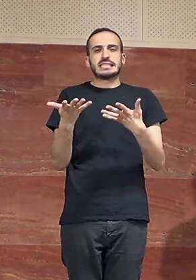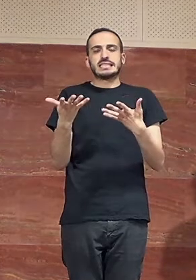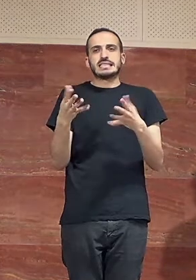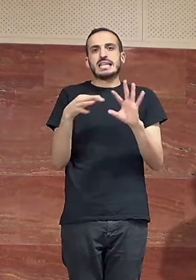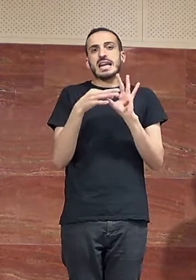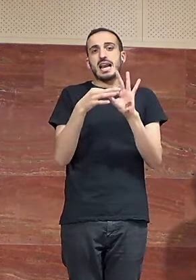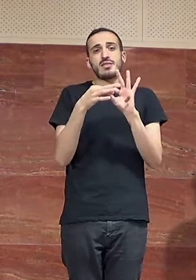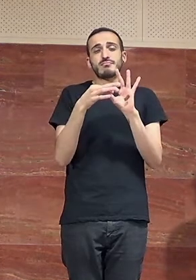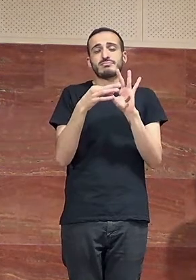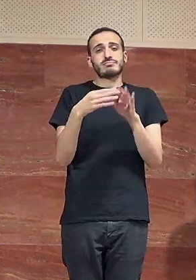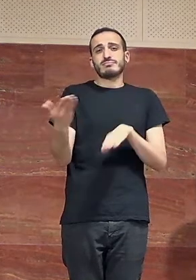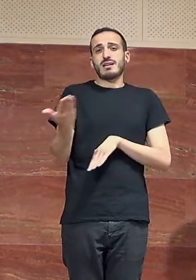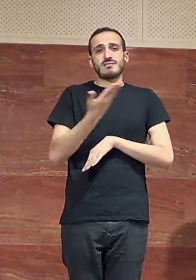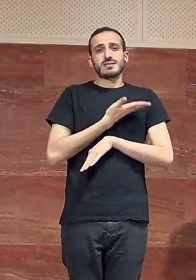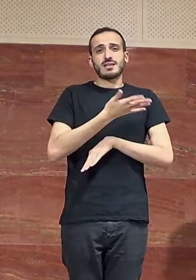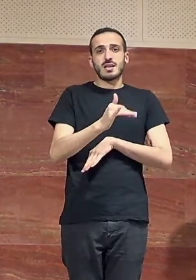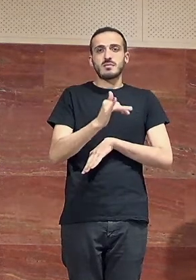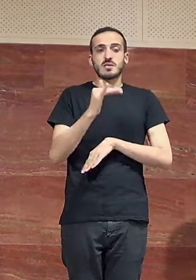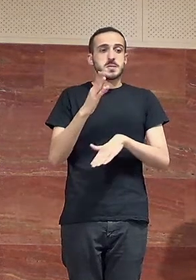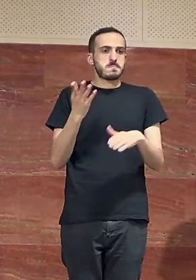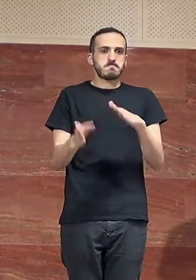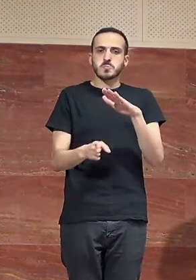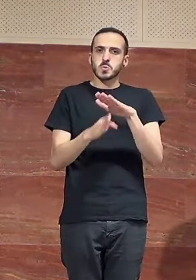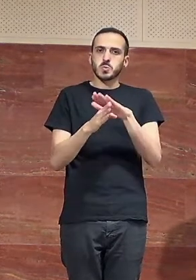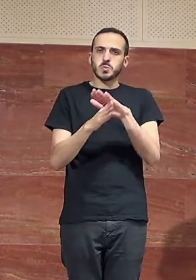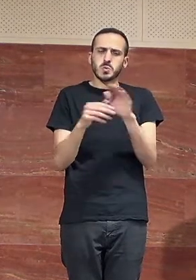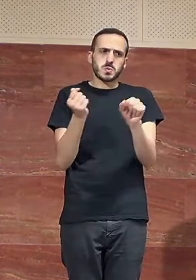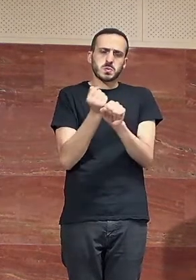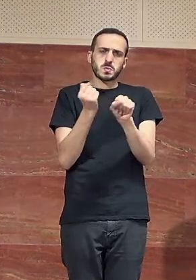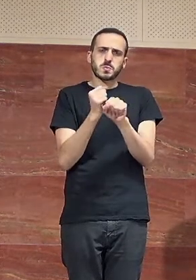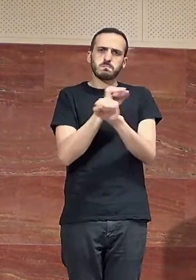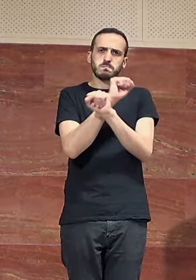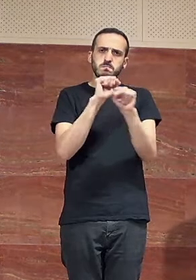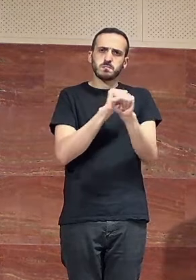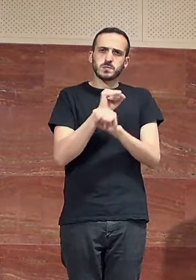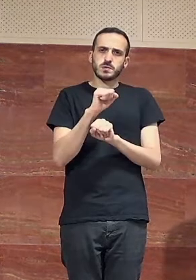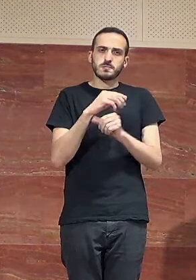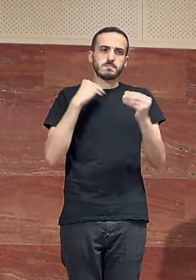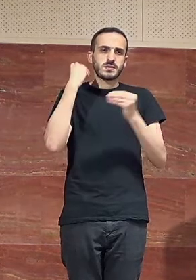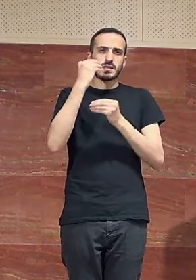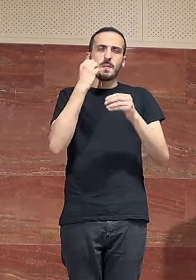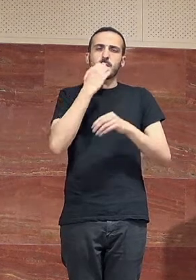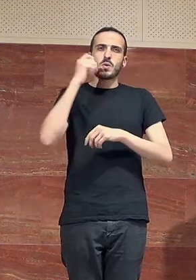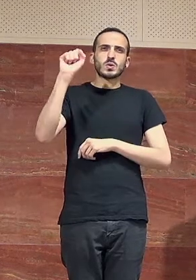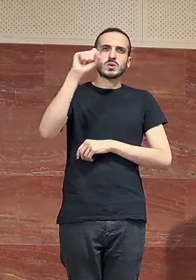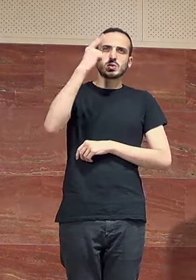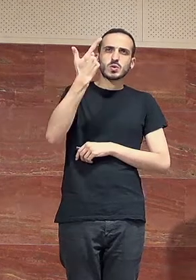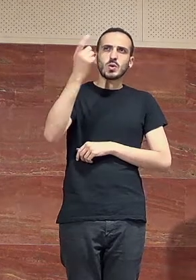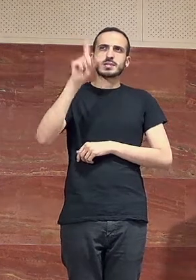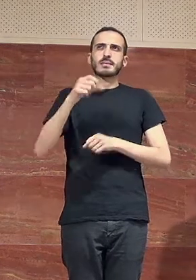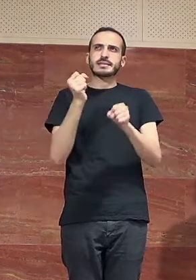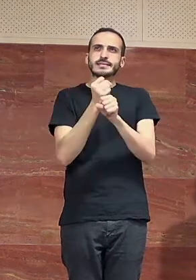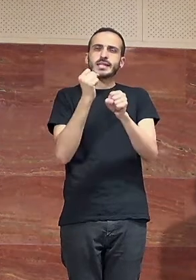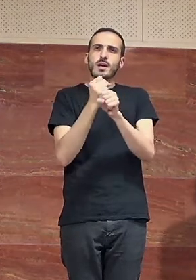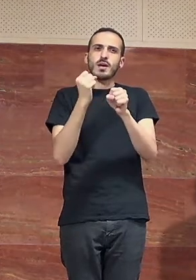y que, sin embargo, no tenían solución de continuidad. Estaba previsto pues una intervención en Sol, intervenciones en Fuencarral,